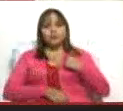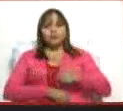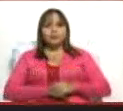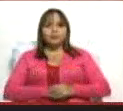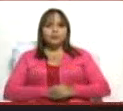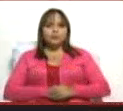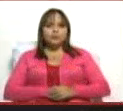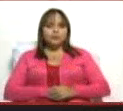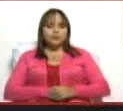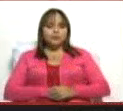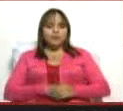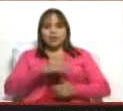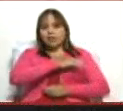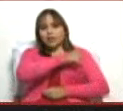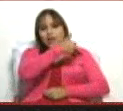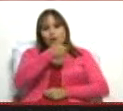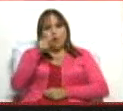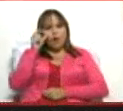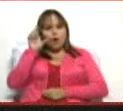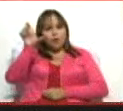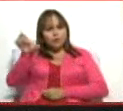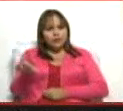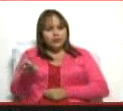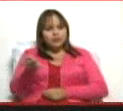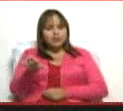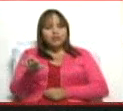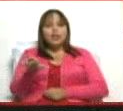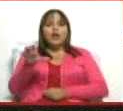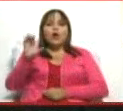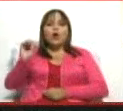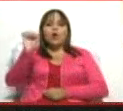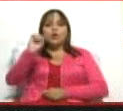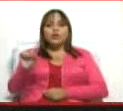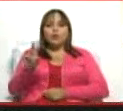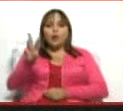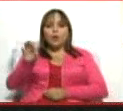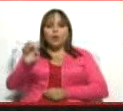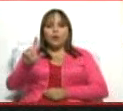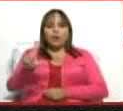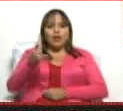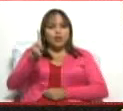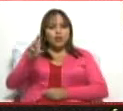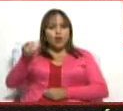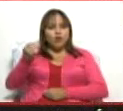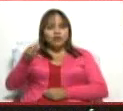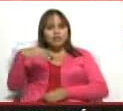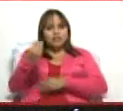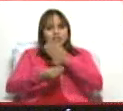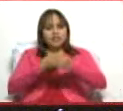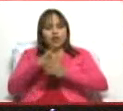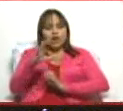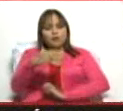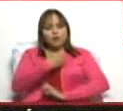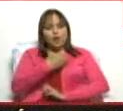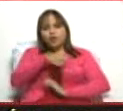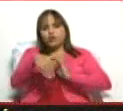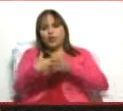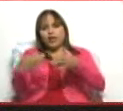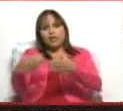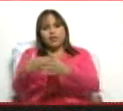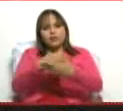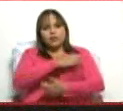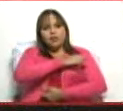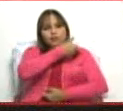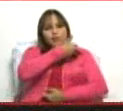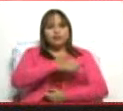Bajo la dirección de Osvaldo Guillén, que dirigió el equipo, lo llevó al campeonato, todos los peloteros, junta directiva,